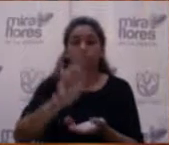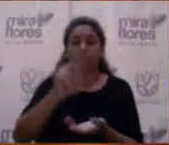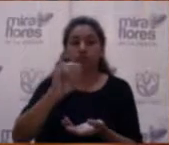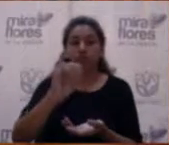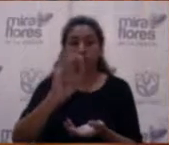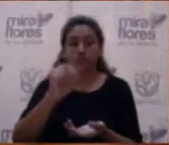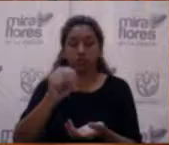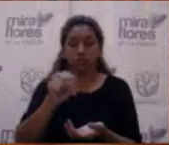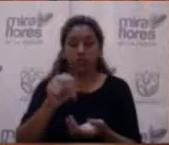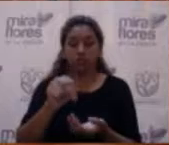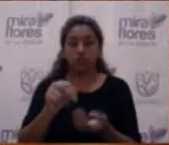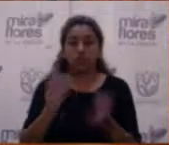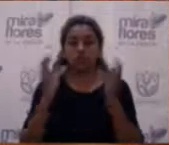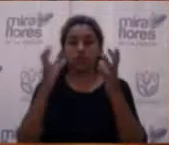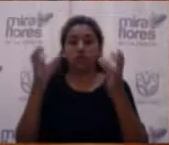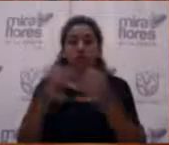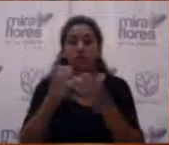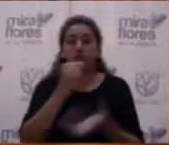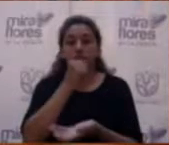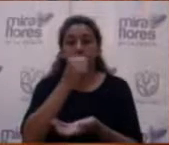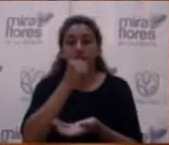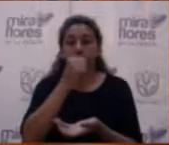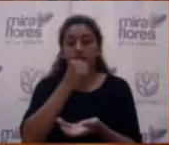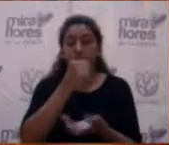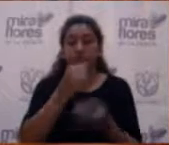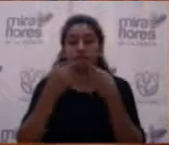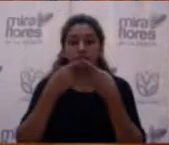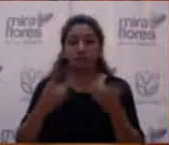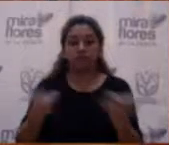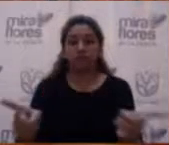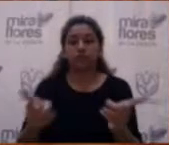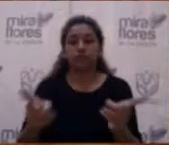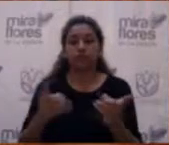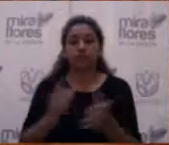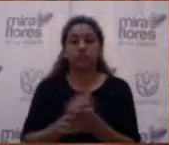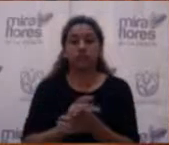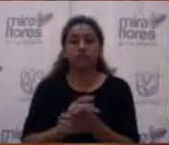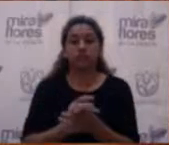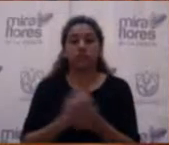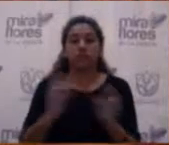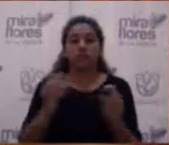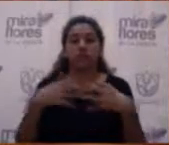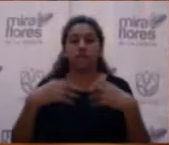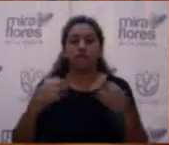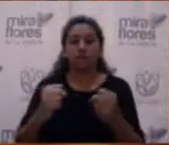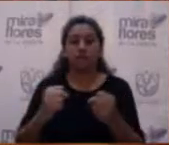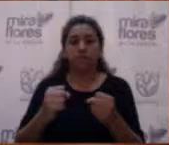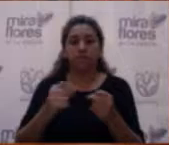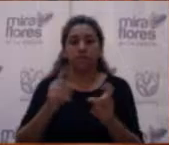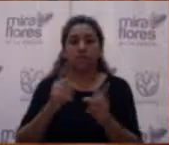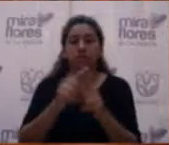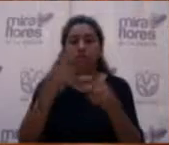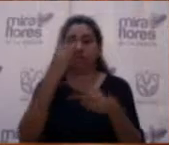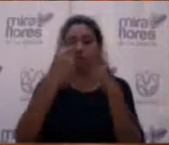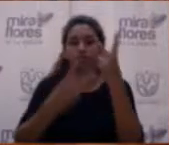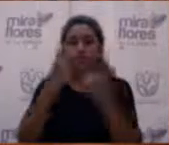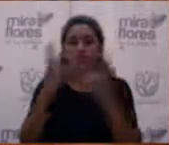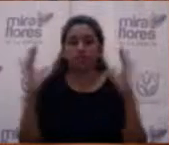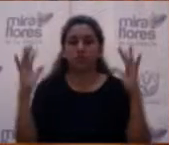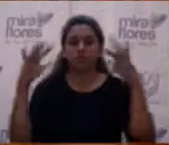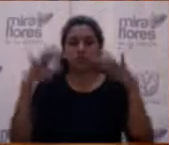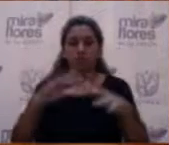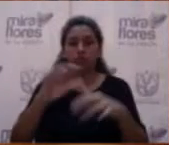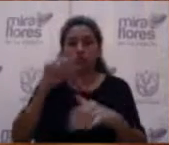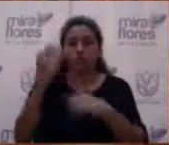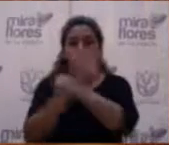de la conferencia de prensa y feria informativa donde se promocionó la oferta turística de la región Junín en el marco de las